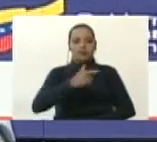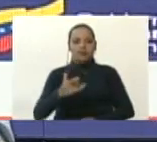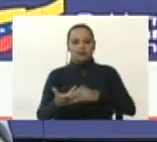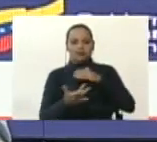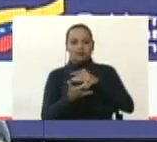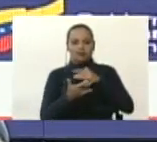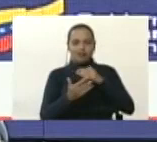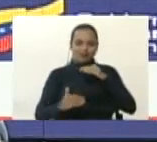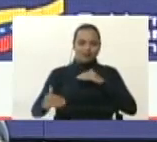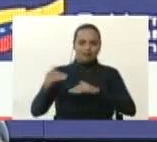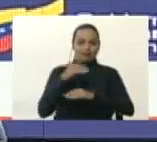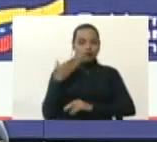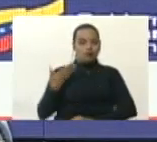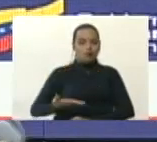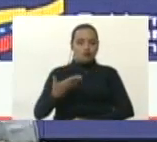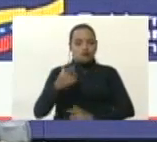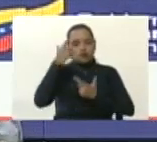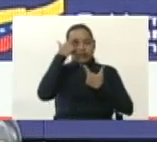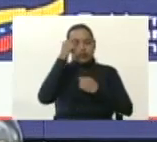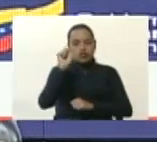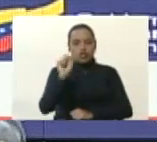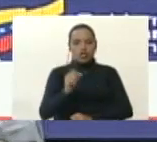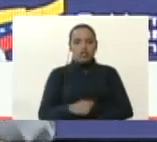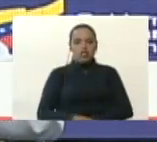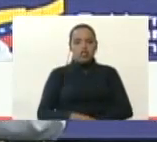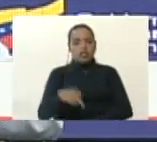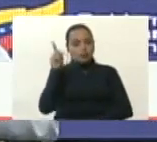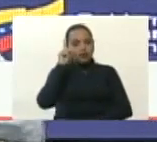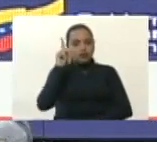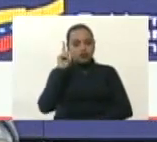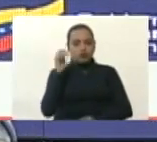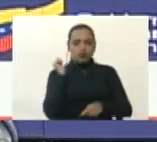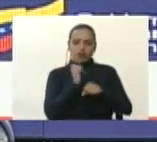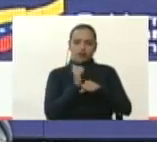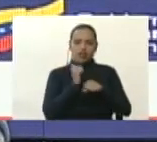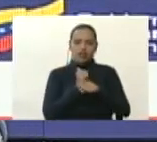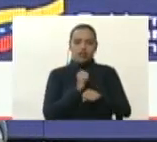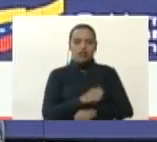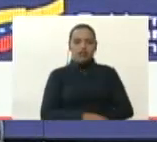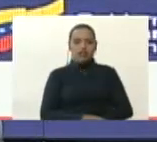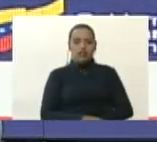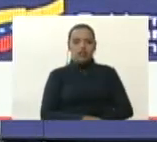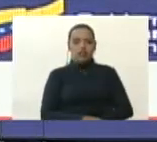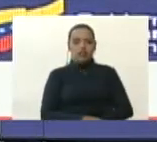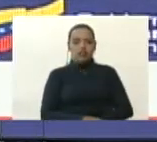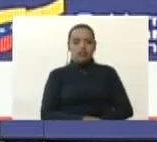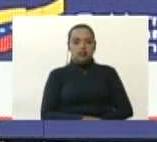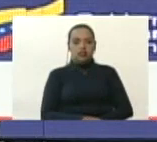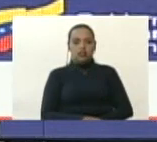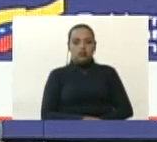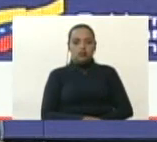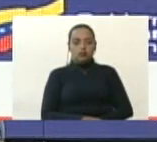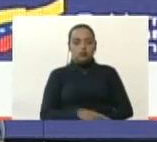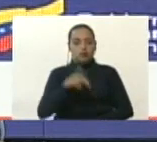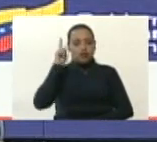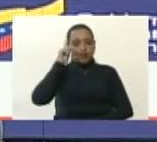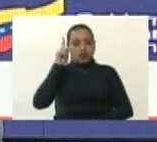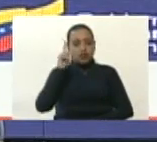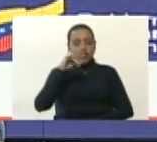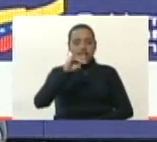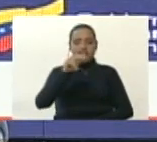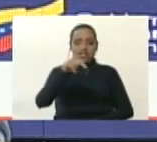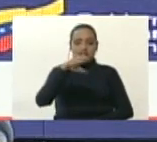nivel, ¿no? Que son profesores allí, el personal de profesores y profesoras del